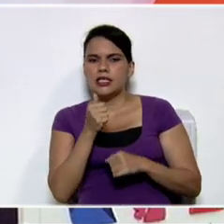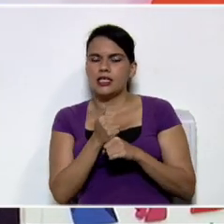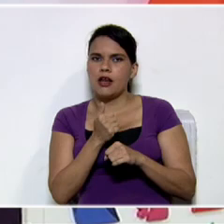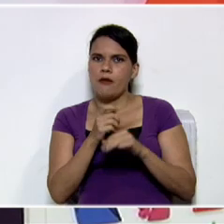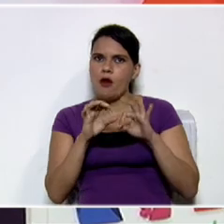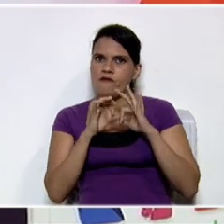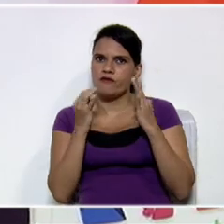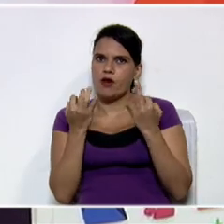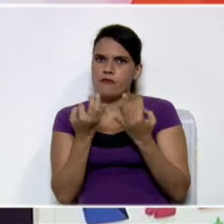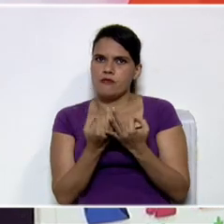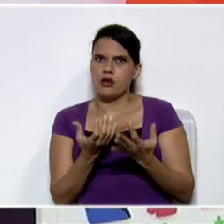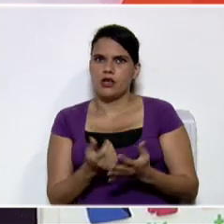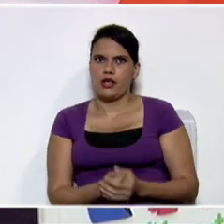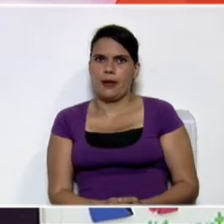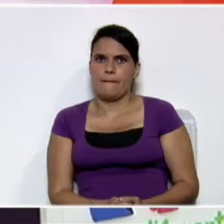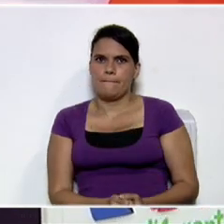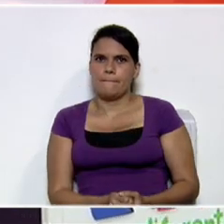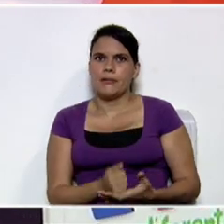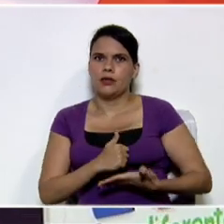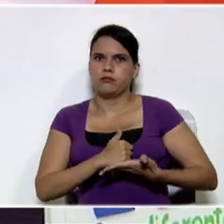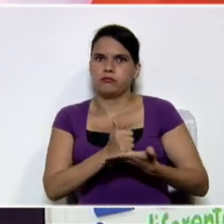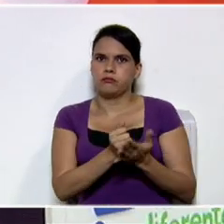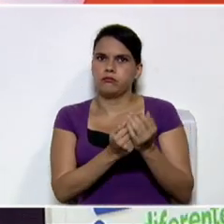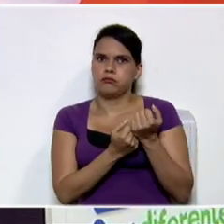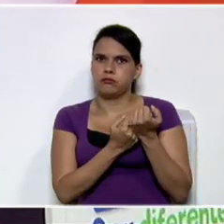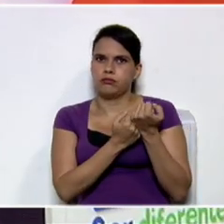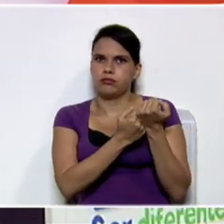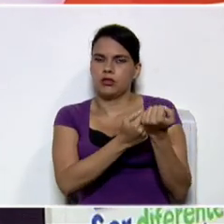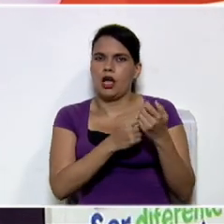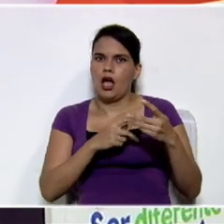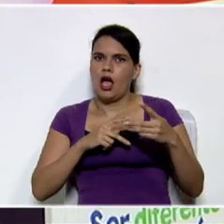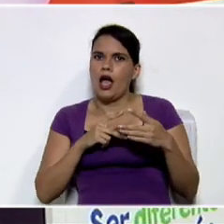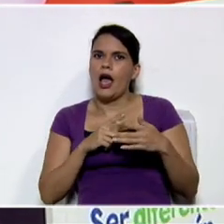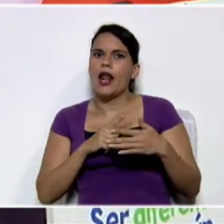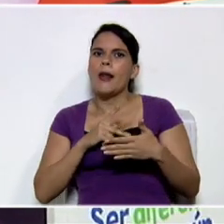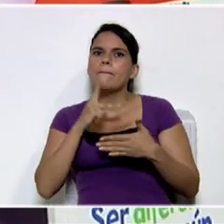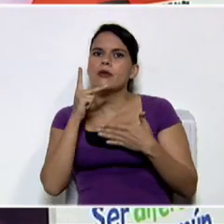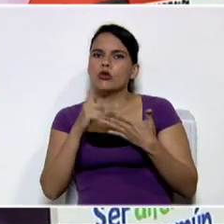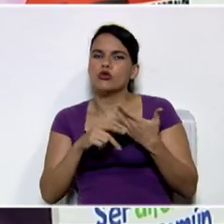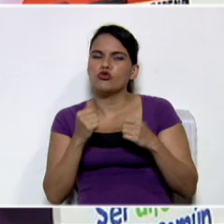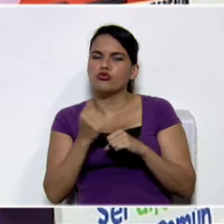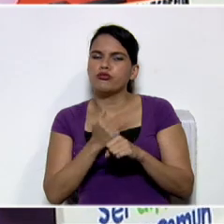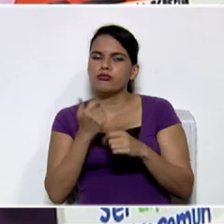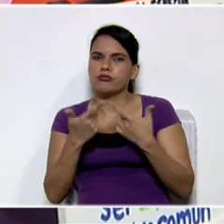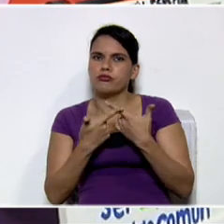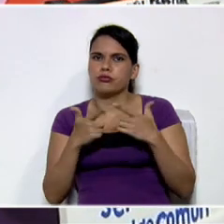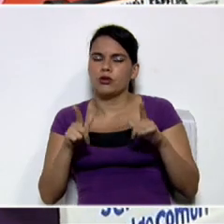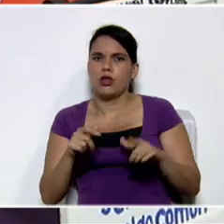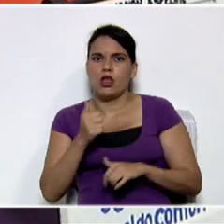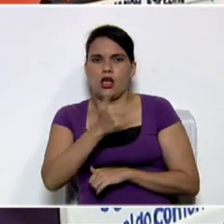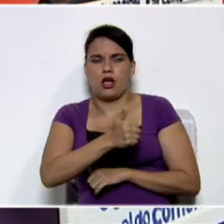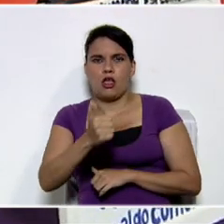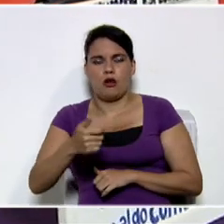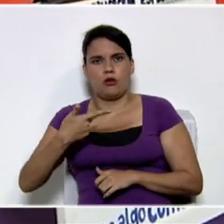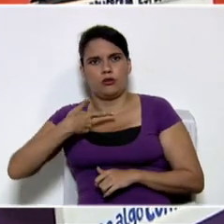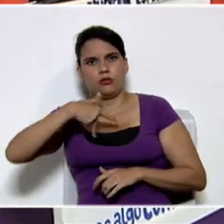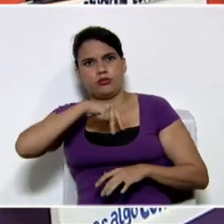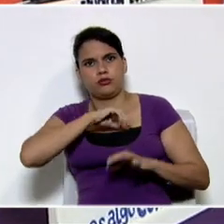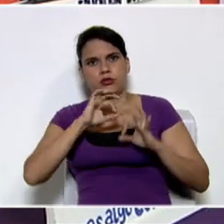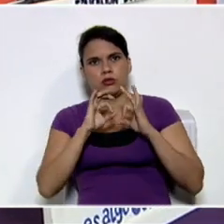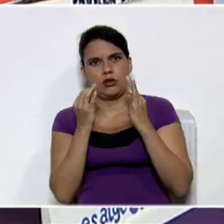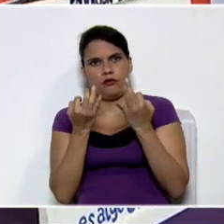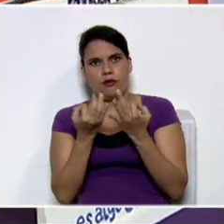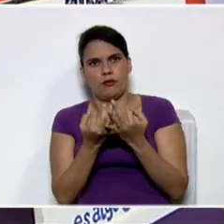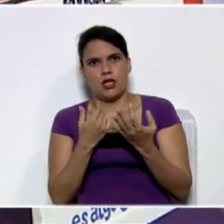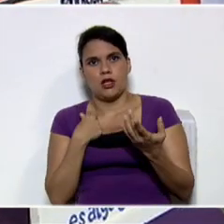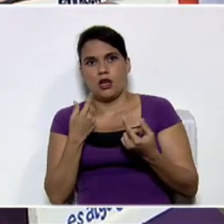en familia para tributar a la producción y el trabajo soberano de cada una de nuestras familias en función a